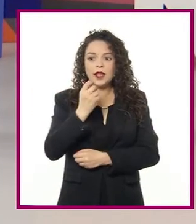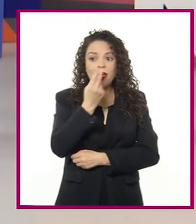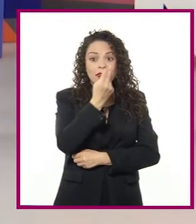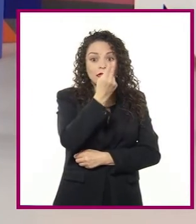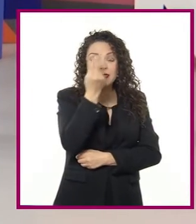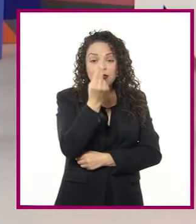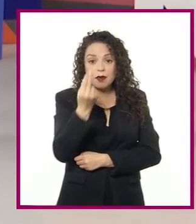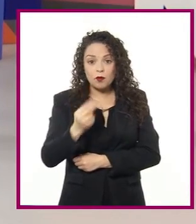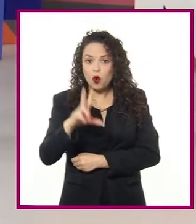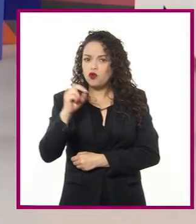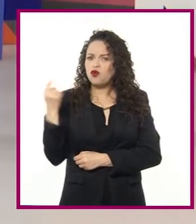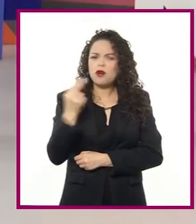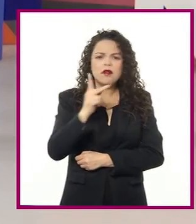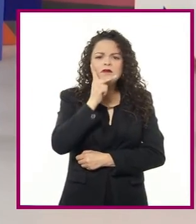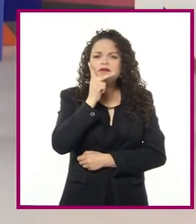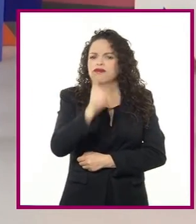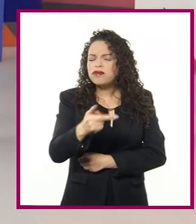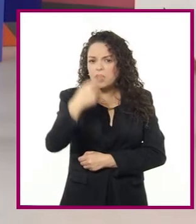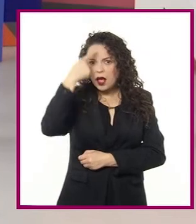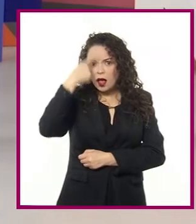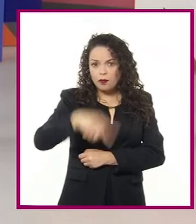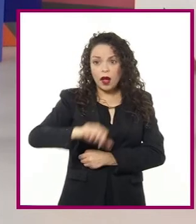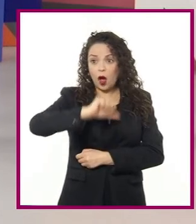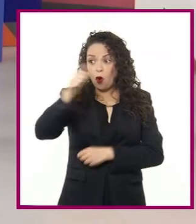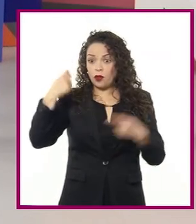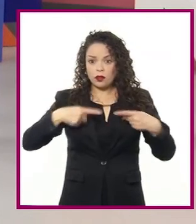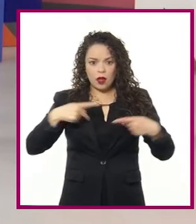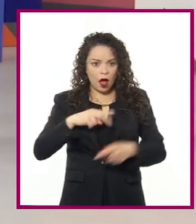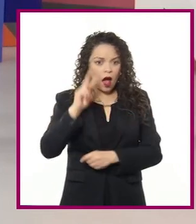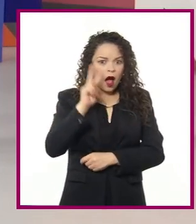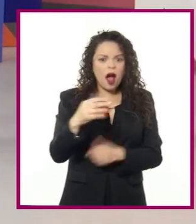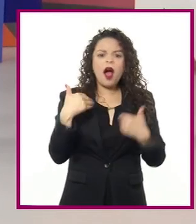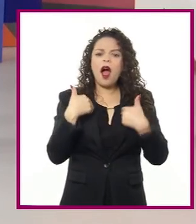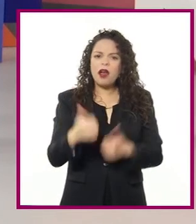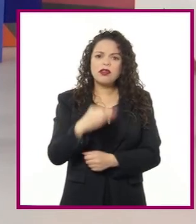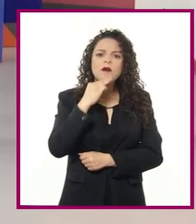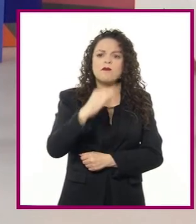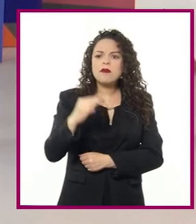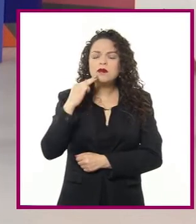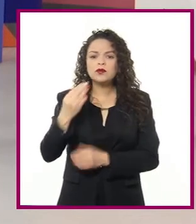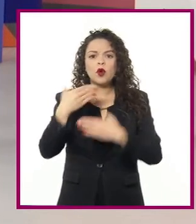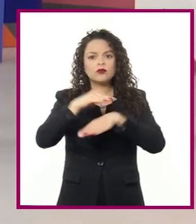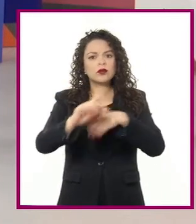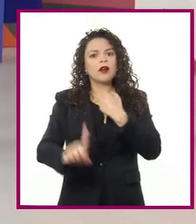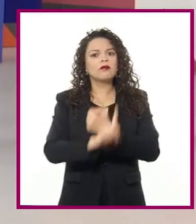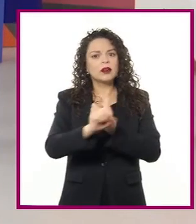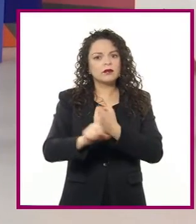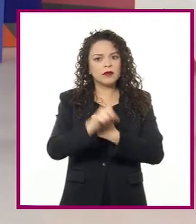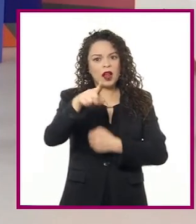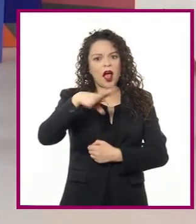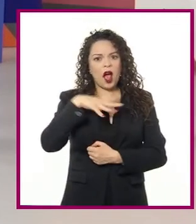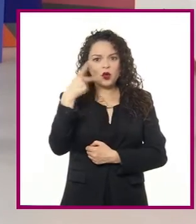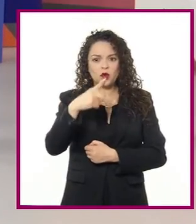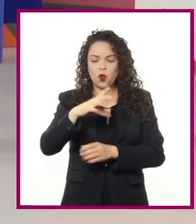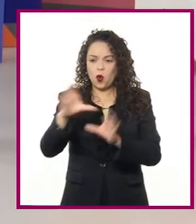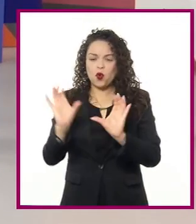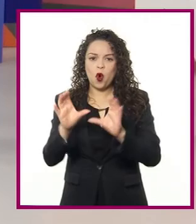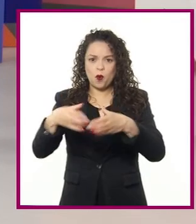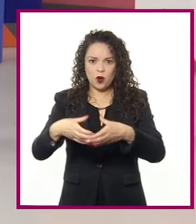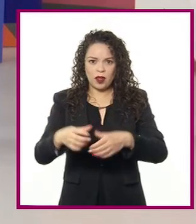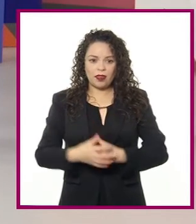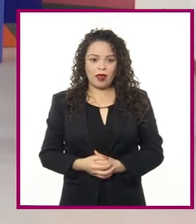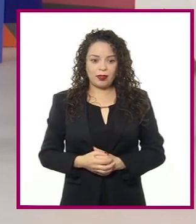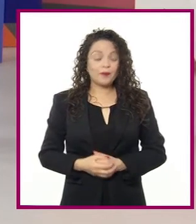requieran palabras para transmitir a otras personas un mensaje con respecto al problema identificado. Listo,